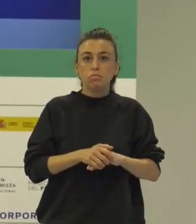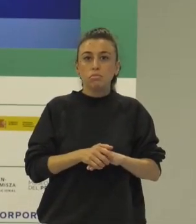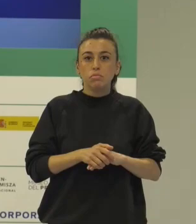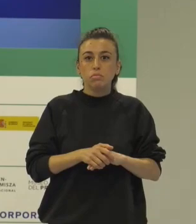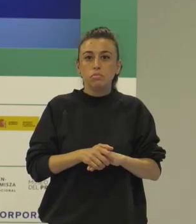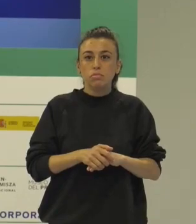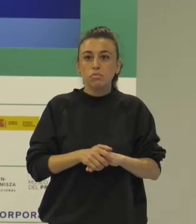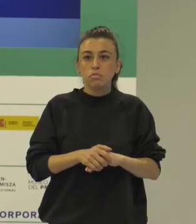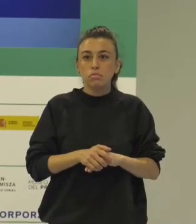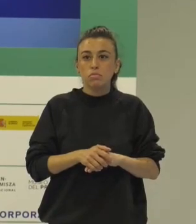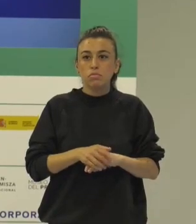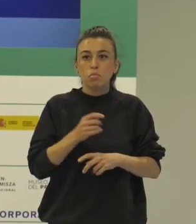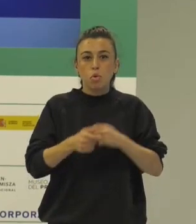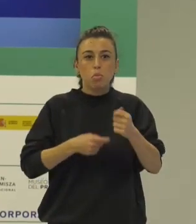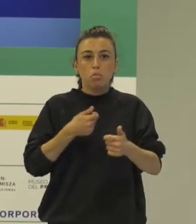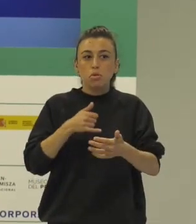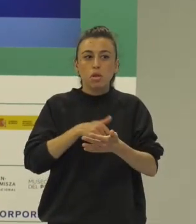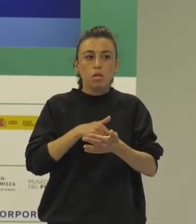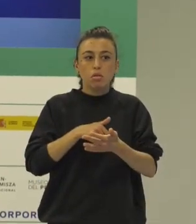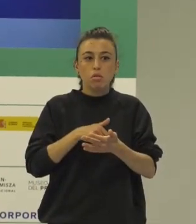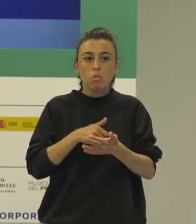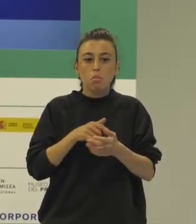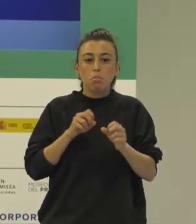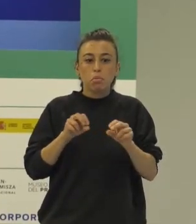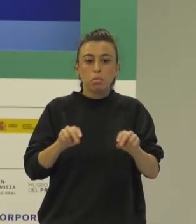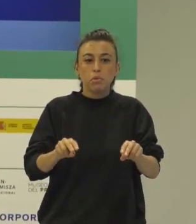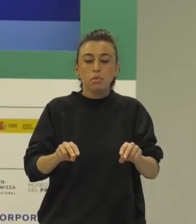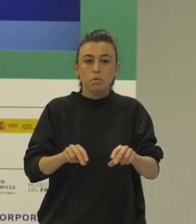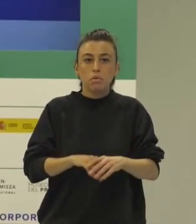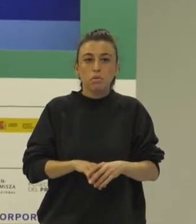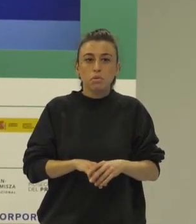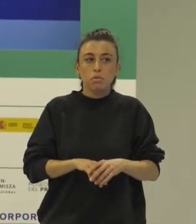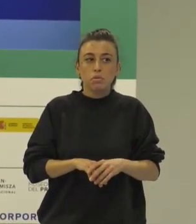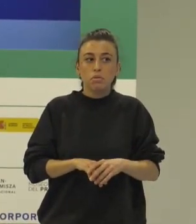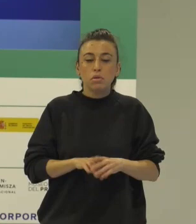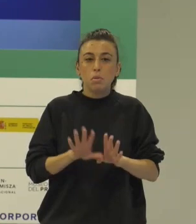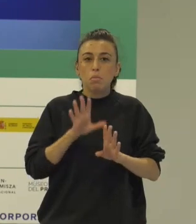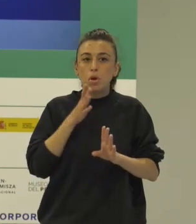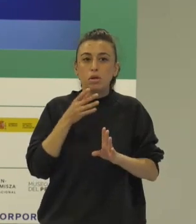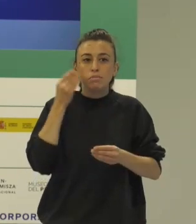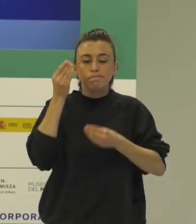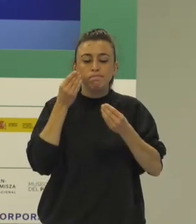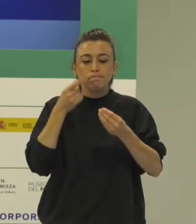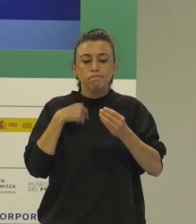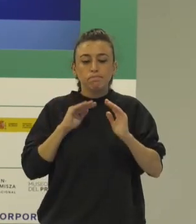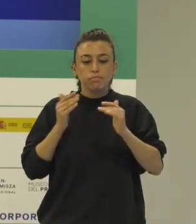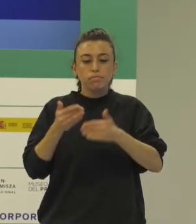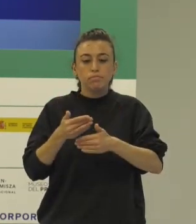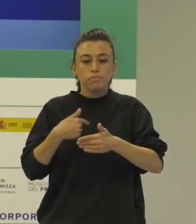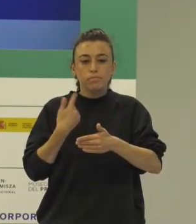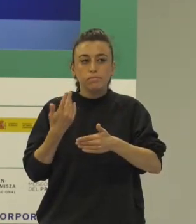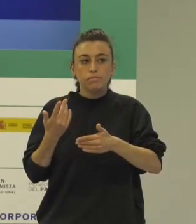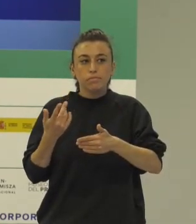dejándonos cada vez más vulnerables, porque es lo que decía Kimi, cuando se piensa hacia dónde me refugio, qué país